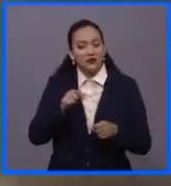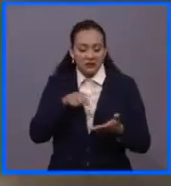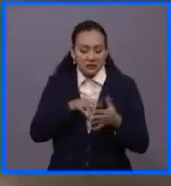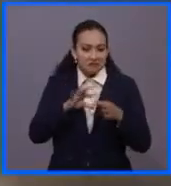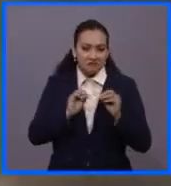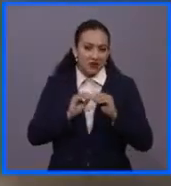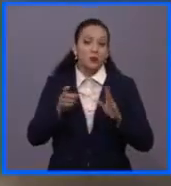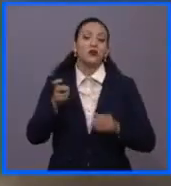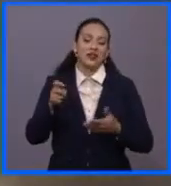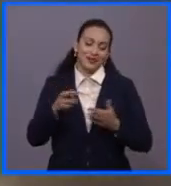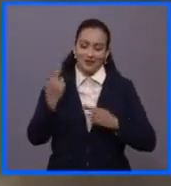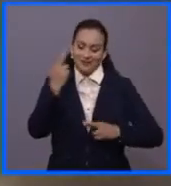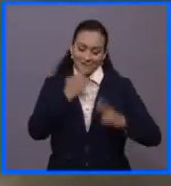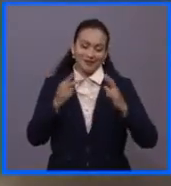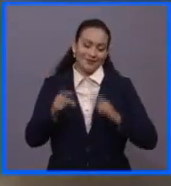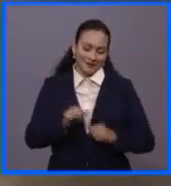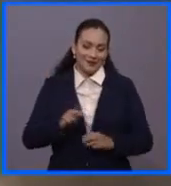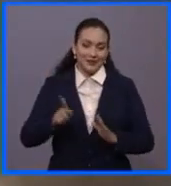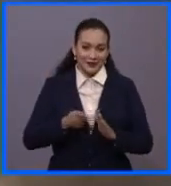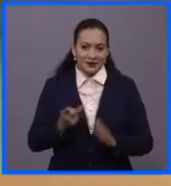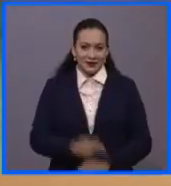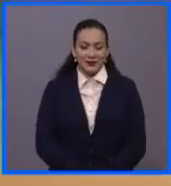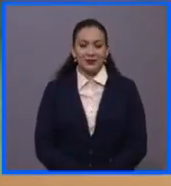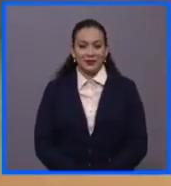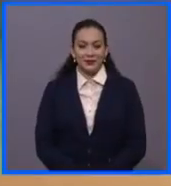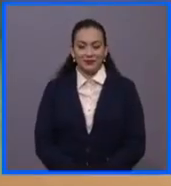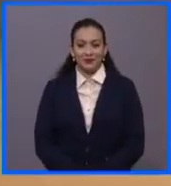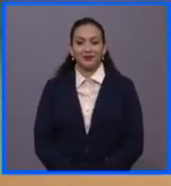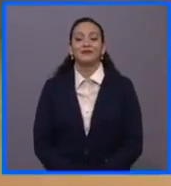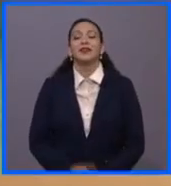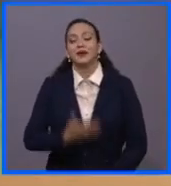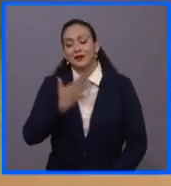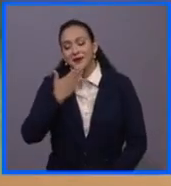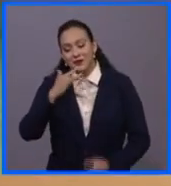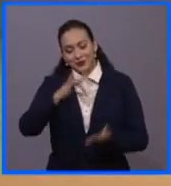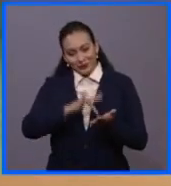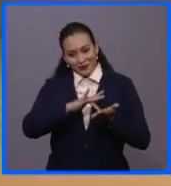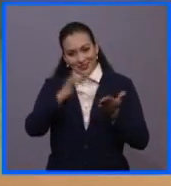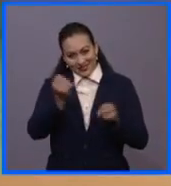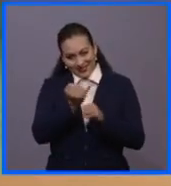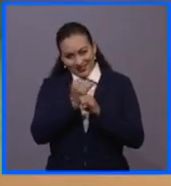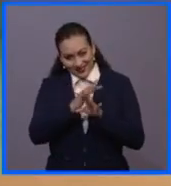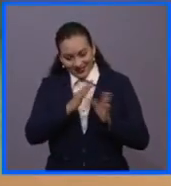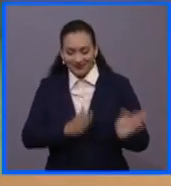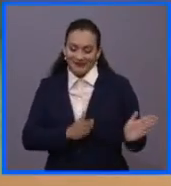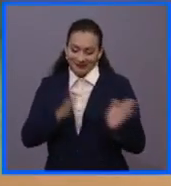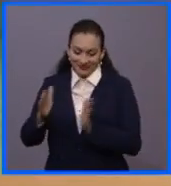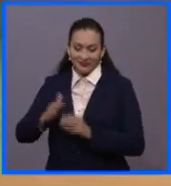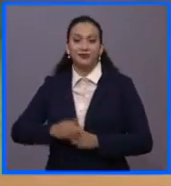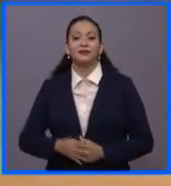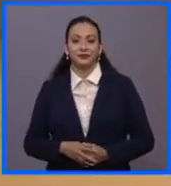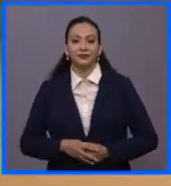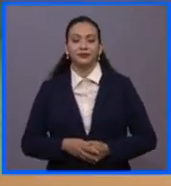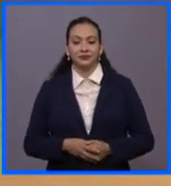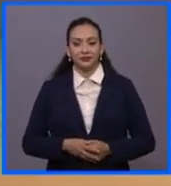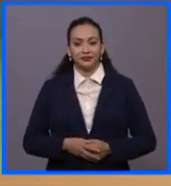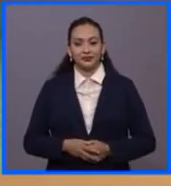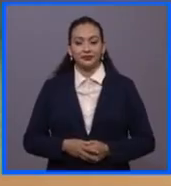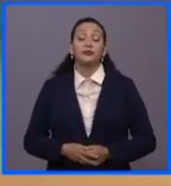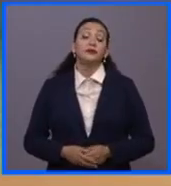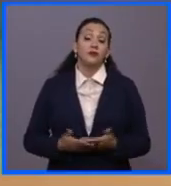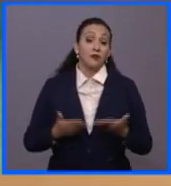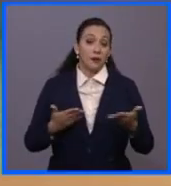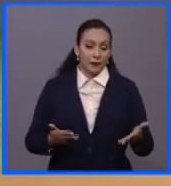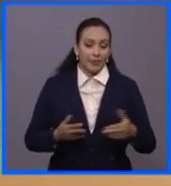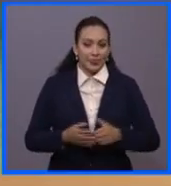la Corte en esta sesión pública. Correcto, Mario, muchas gracias y muy buenas tardes para ti. En